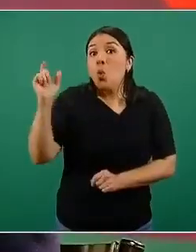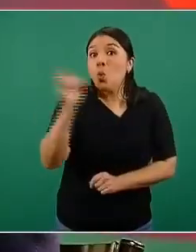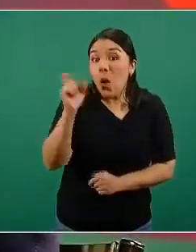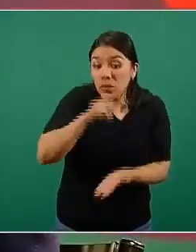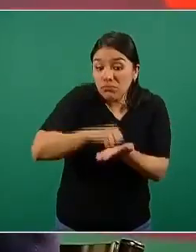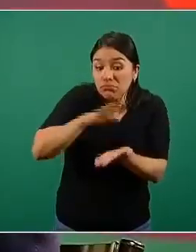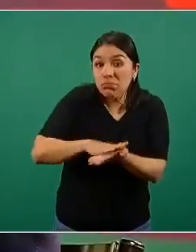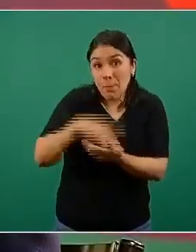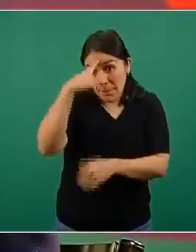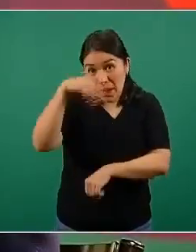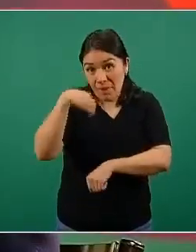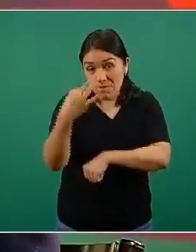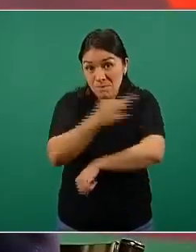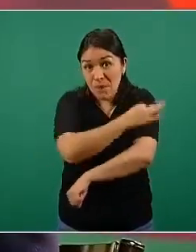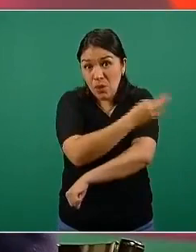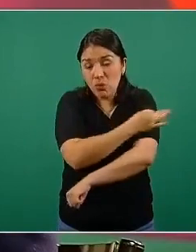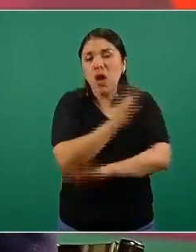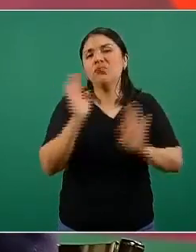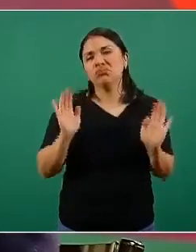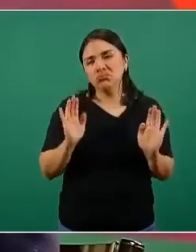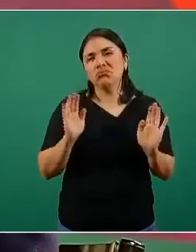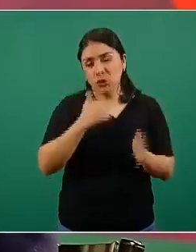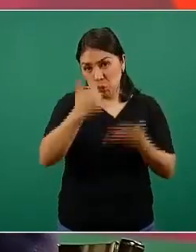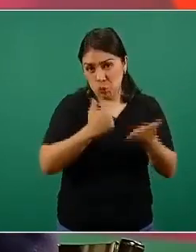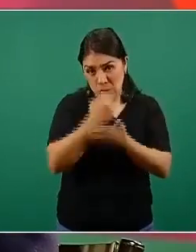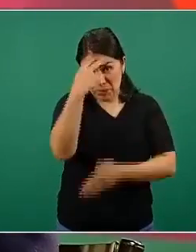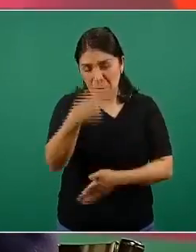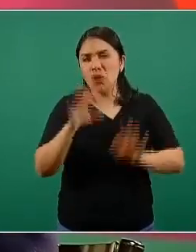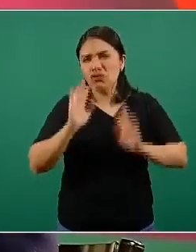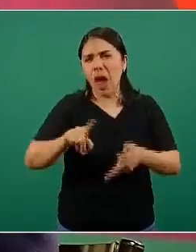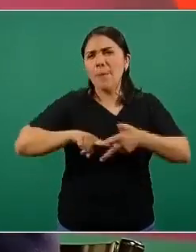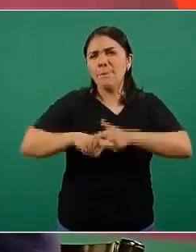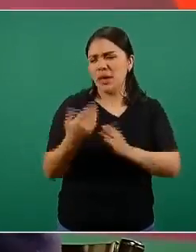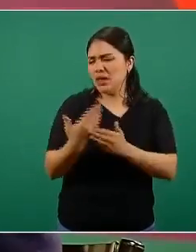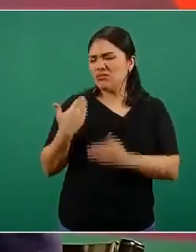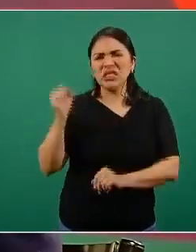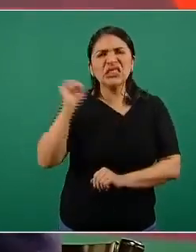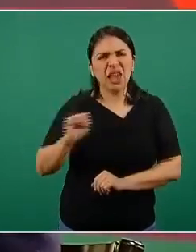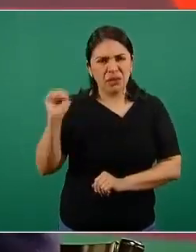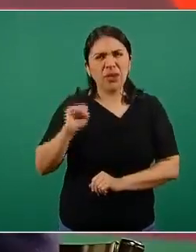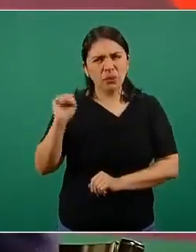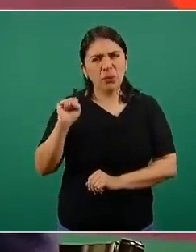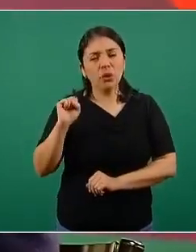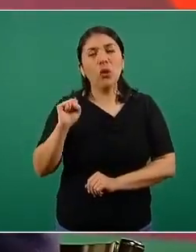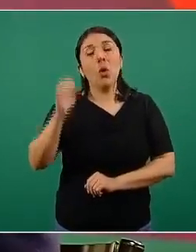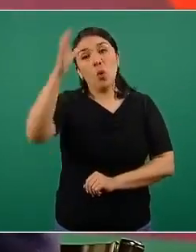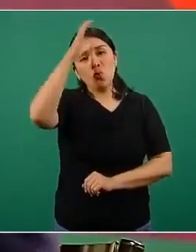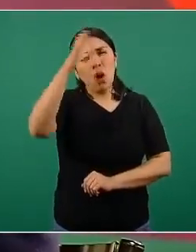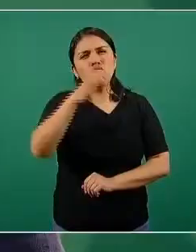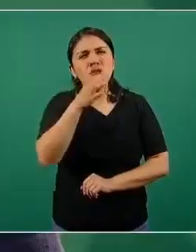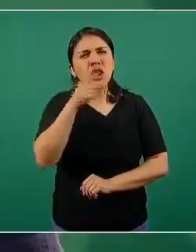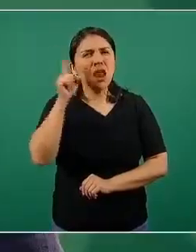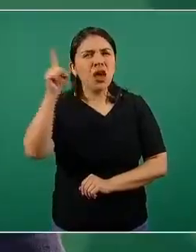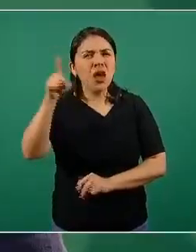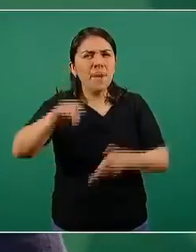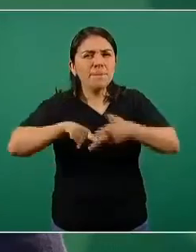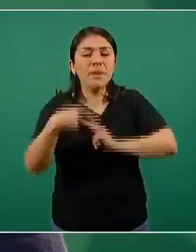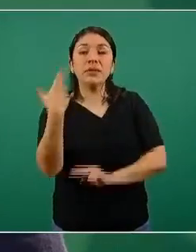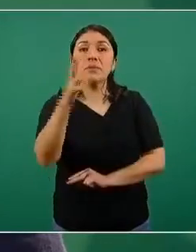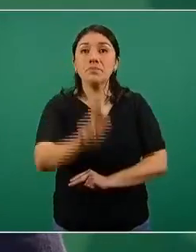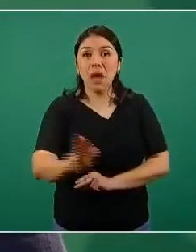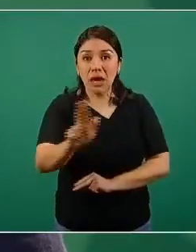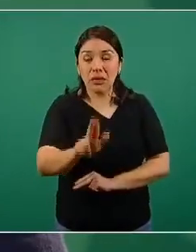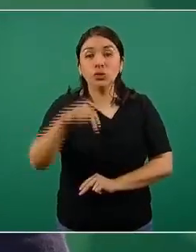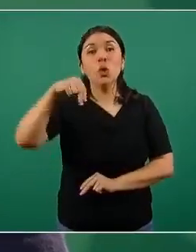Se programaron Ciudad de México empezó desde el sábado, Coahuila empieza el